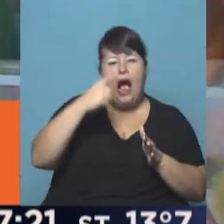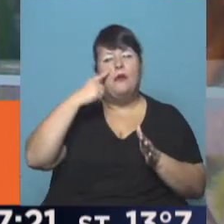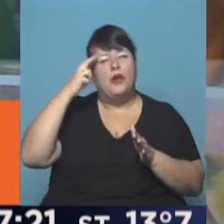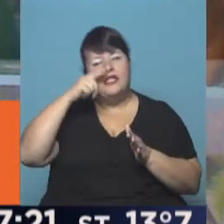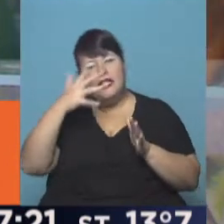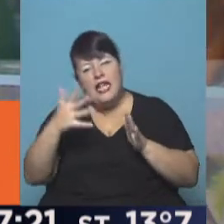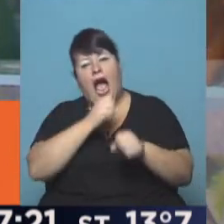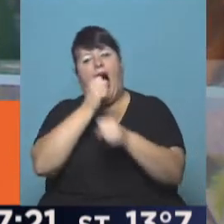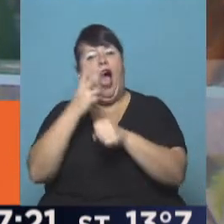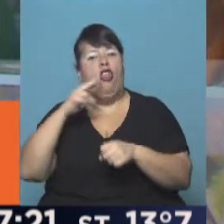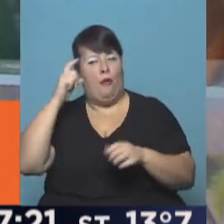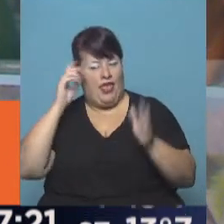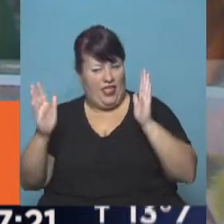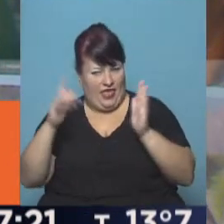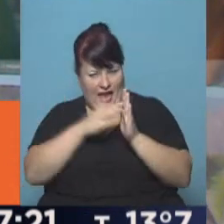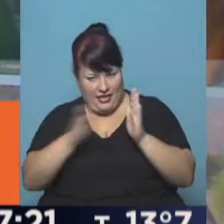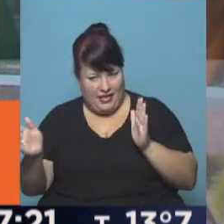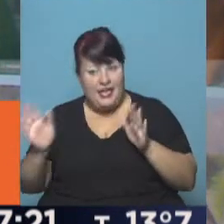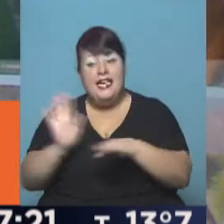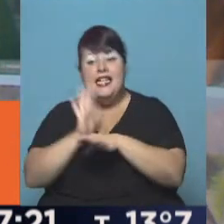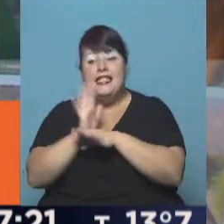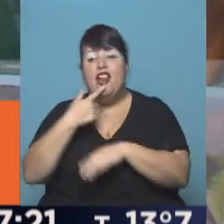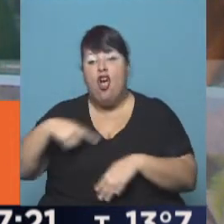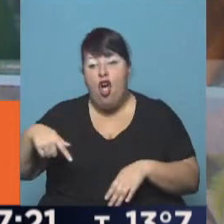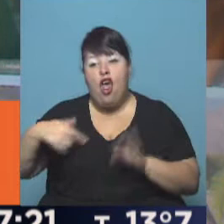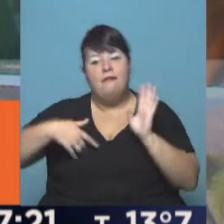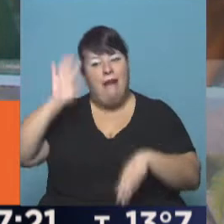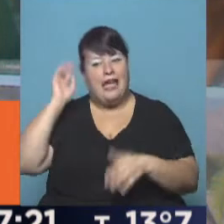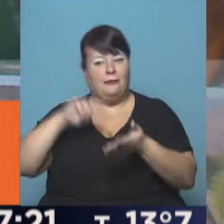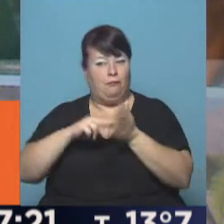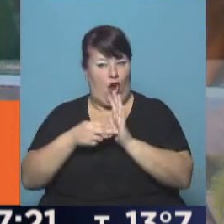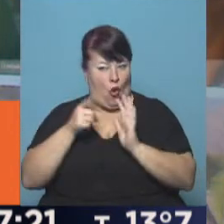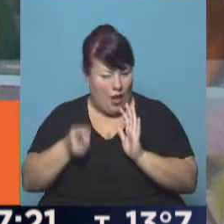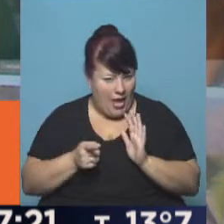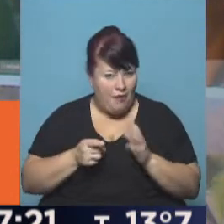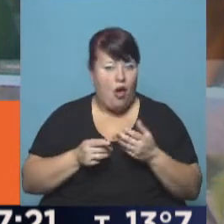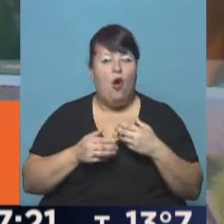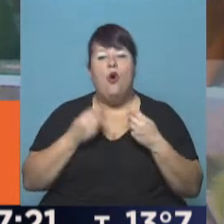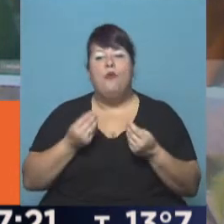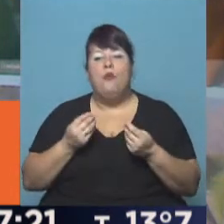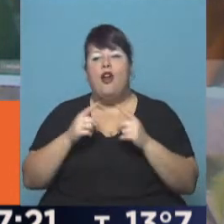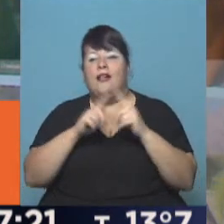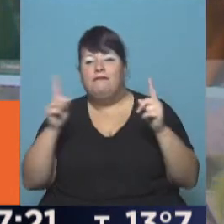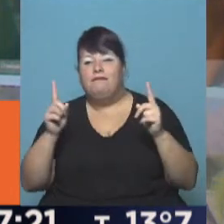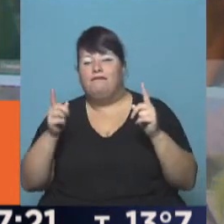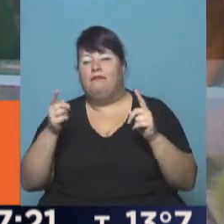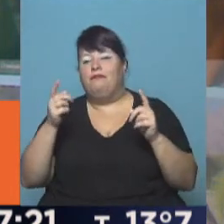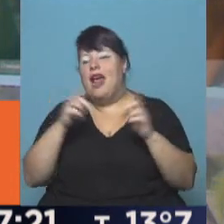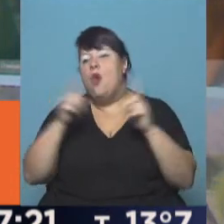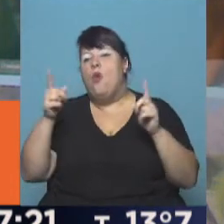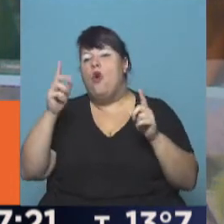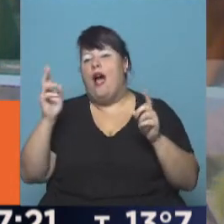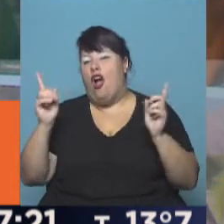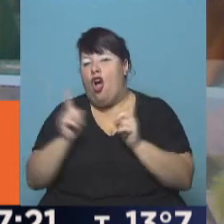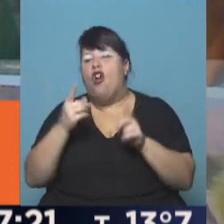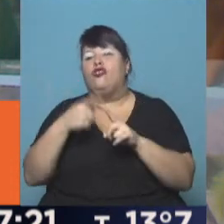74-75 hasta el 2010. El cine en color es el que más inconvenientes tiene, o sea, porque se dura menos que el cine en blanco y